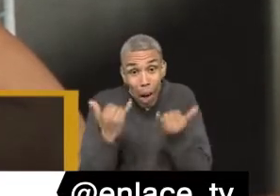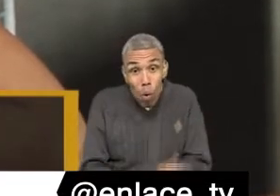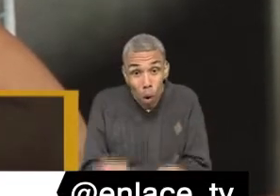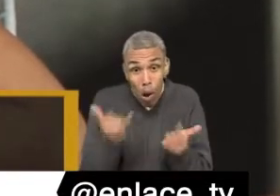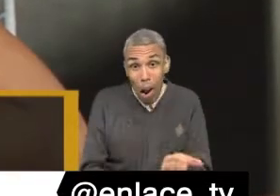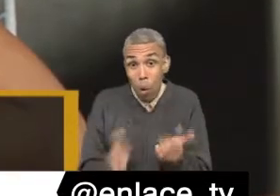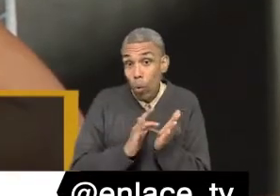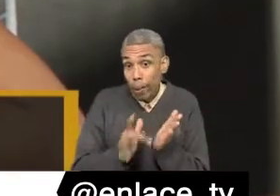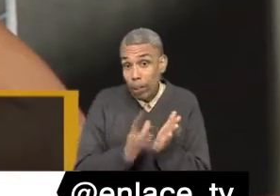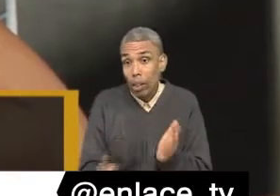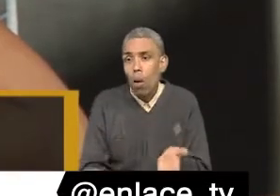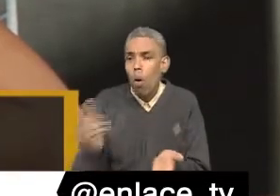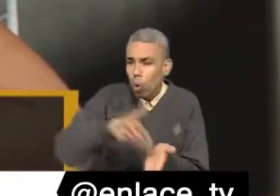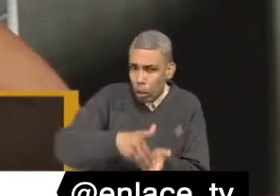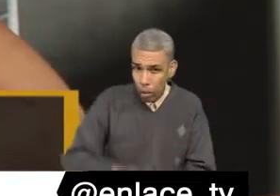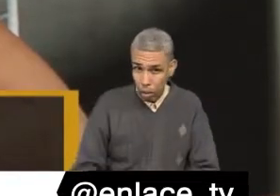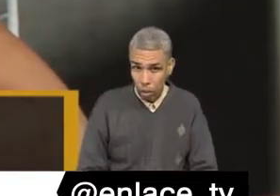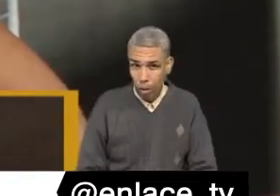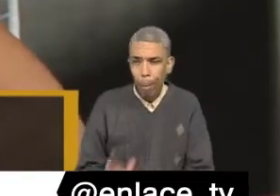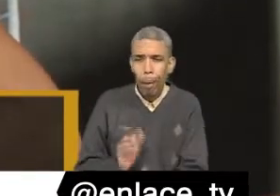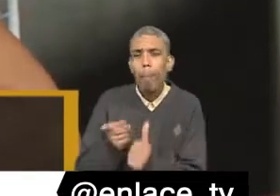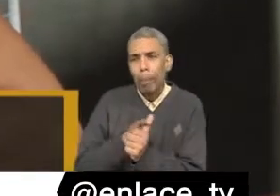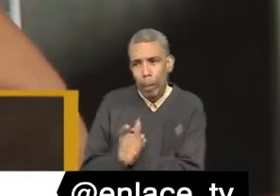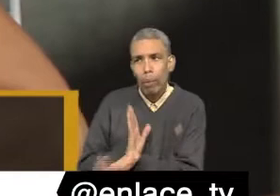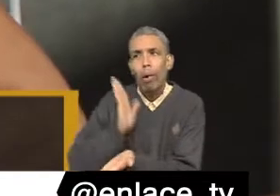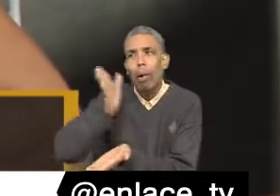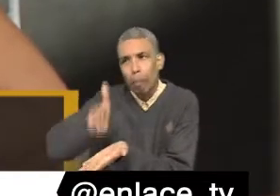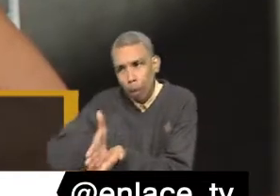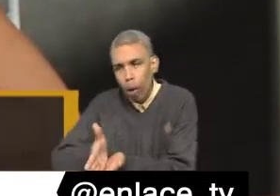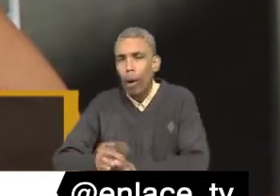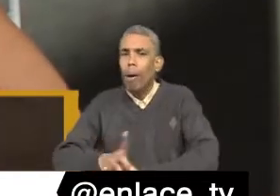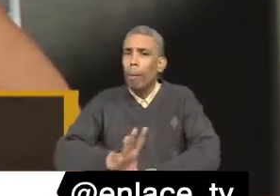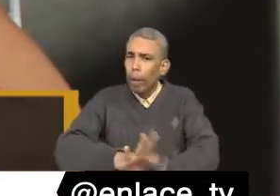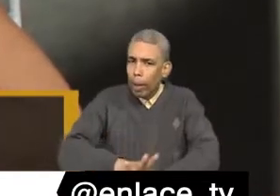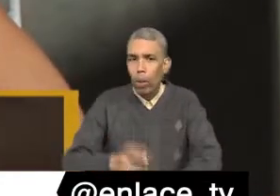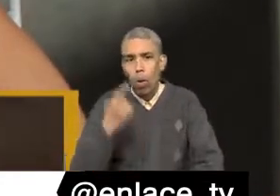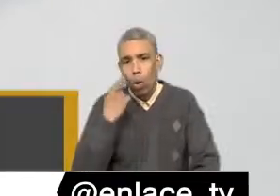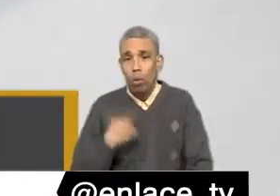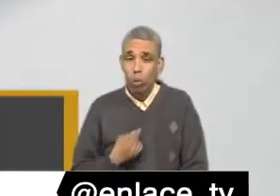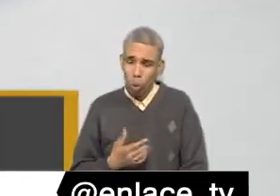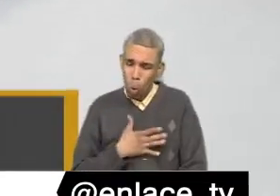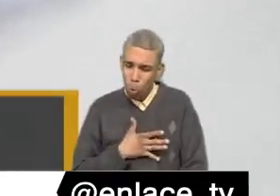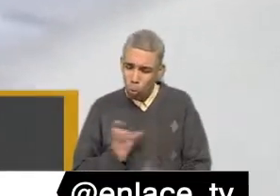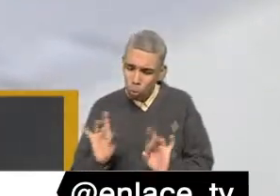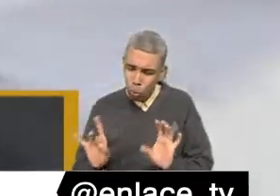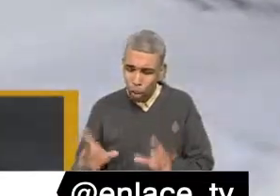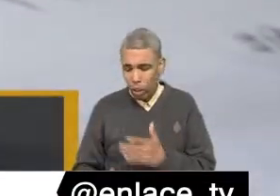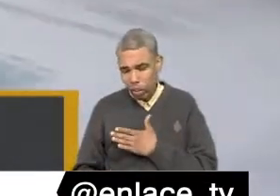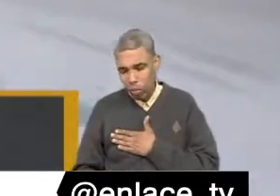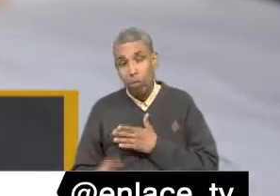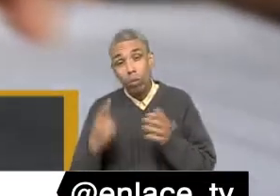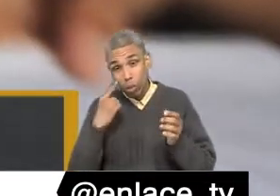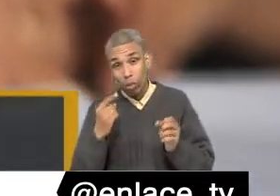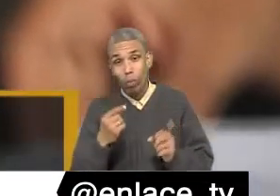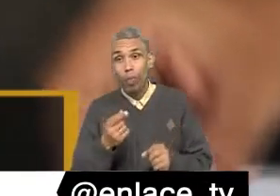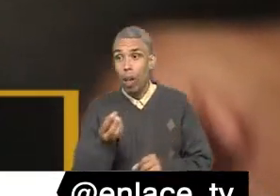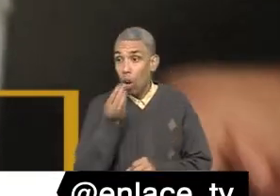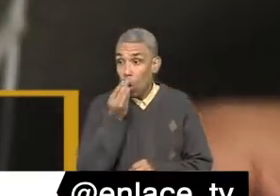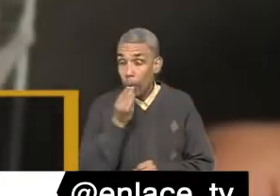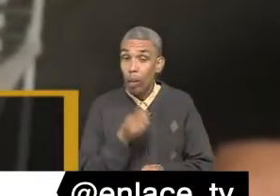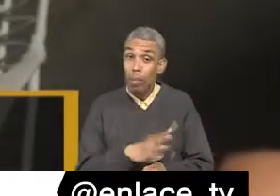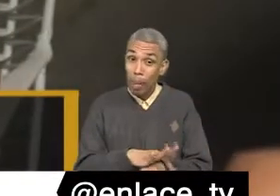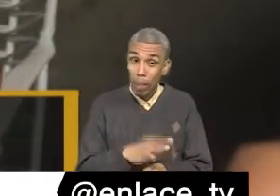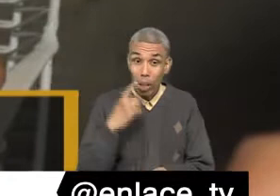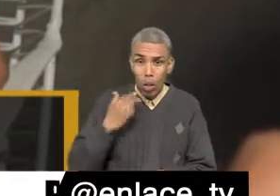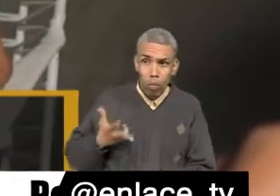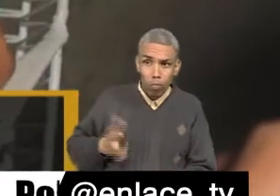demora más? No, yo soy la que siento que por favor colabóreme, ayúdeme. Medicamentos, alimentación y dinero para realizarse